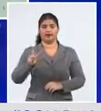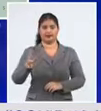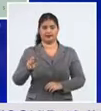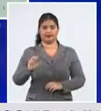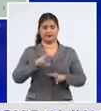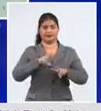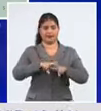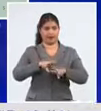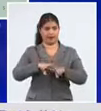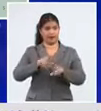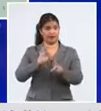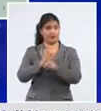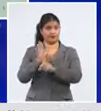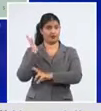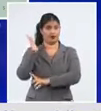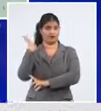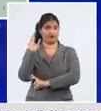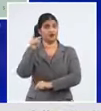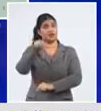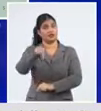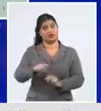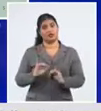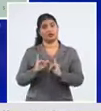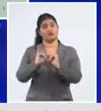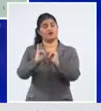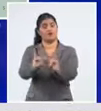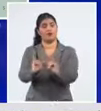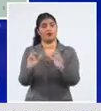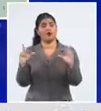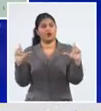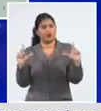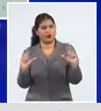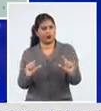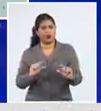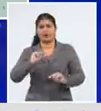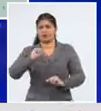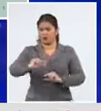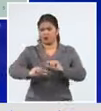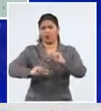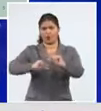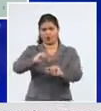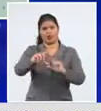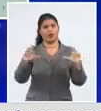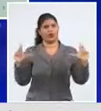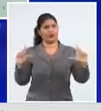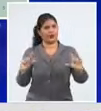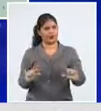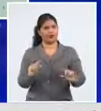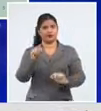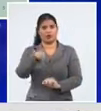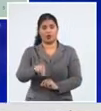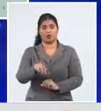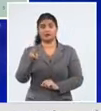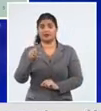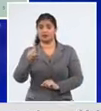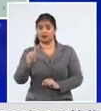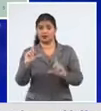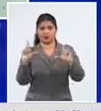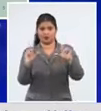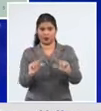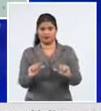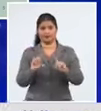dije inicialmente, disminuyendo paulatinamente, 31 menos, 925 en